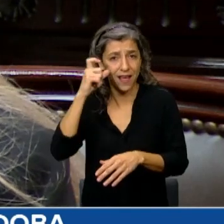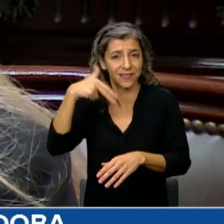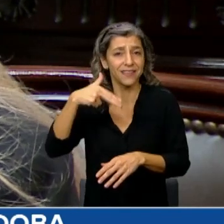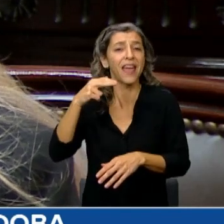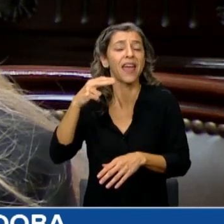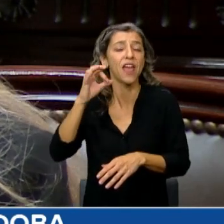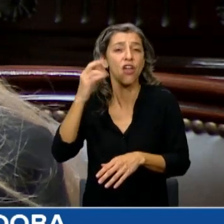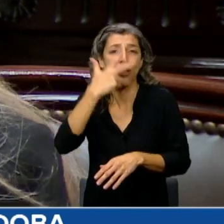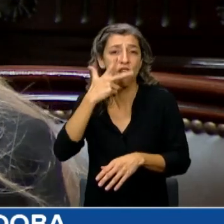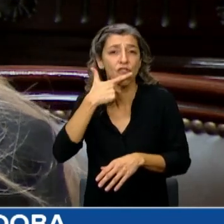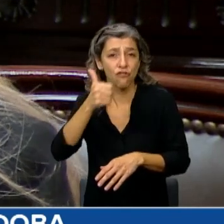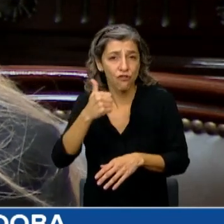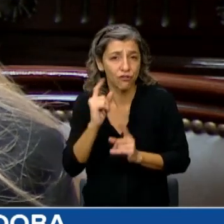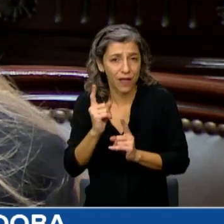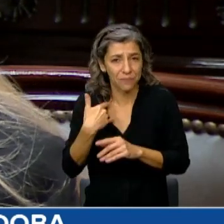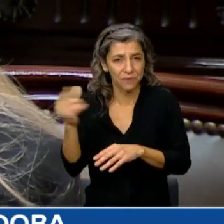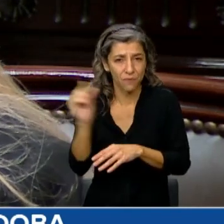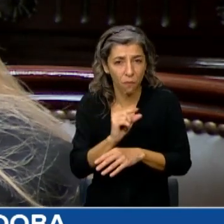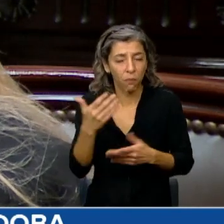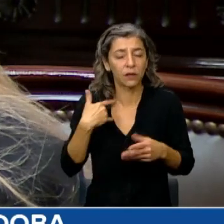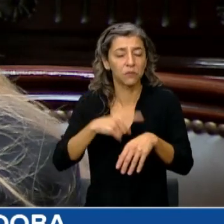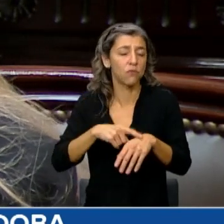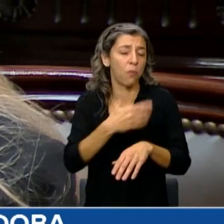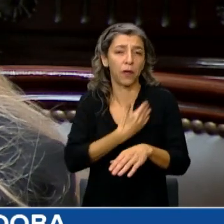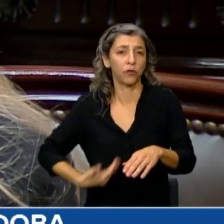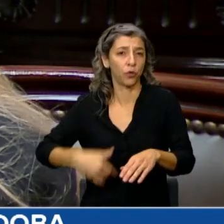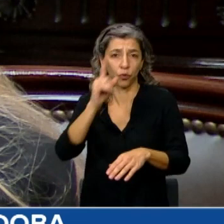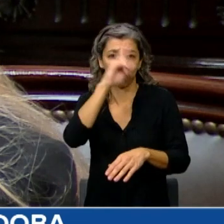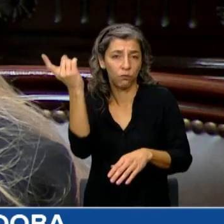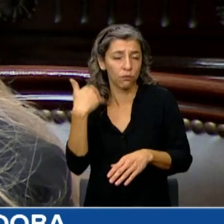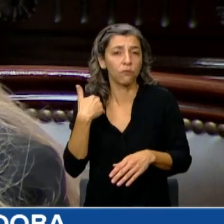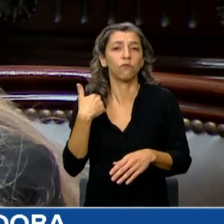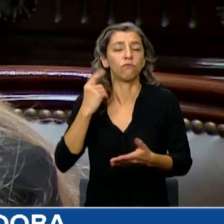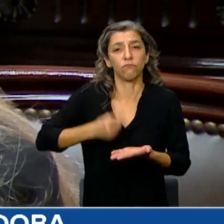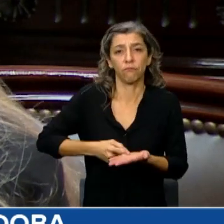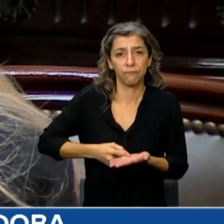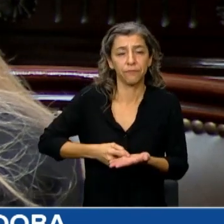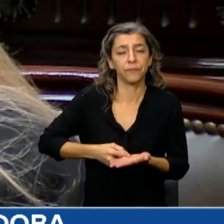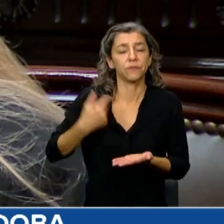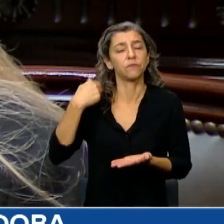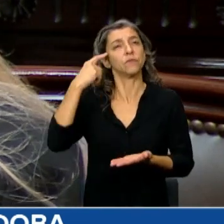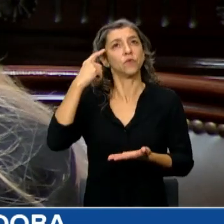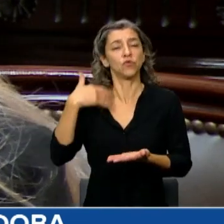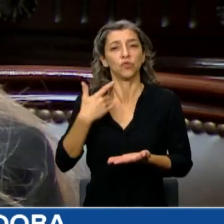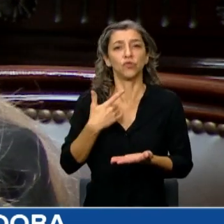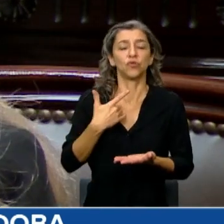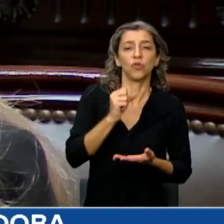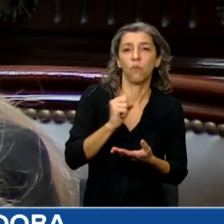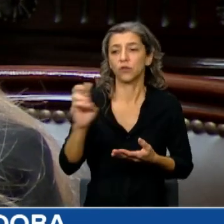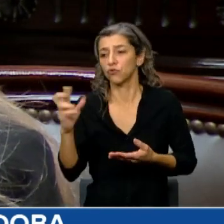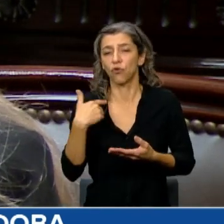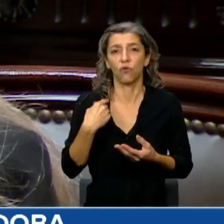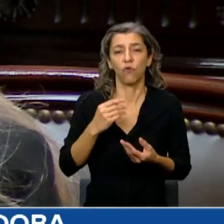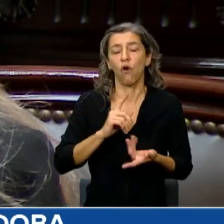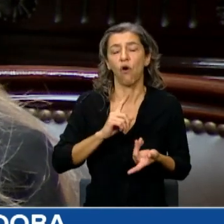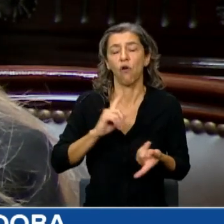y que por una decisión del Gobierno Nacional de ese momento de salir de la convertibilidad y por otra decisión